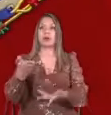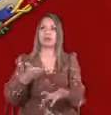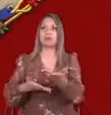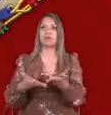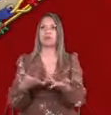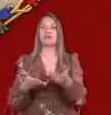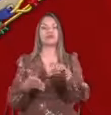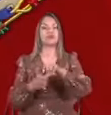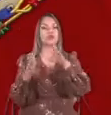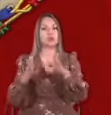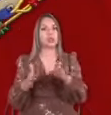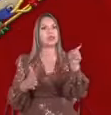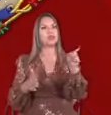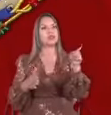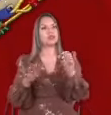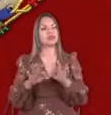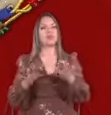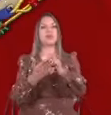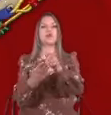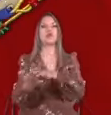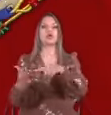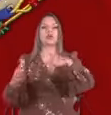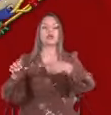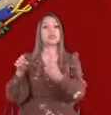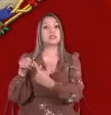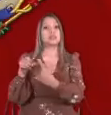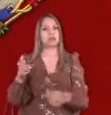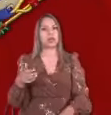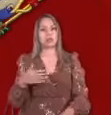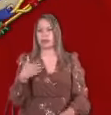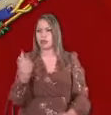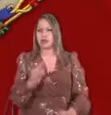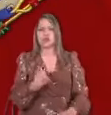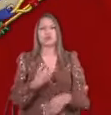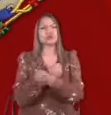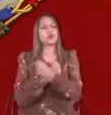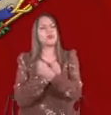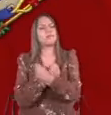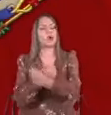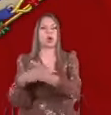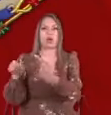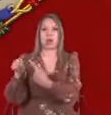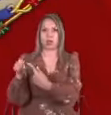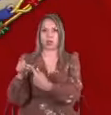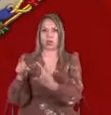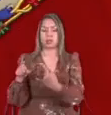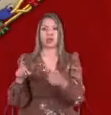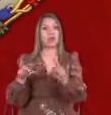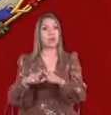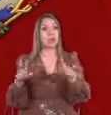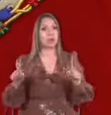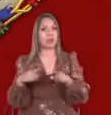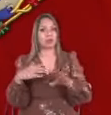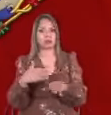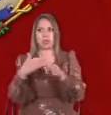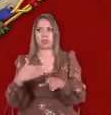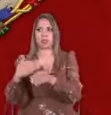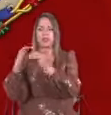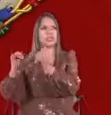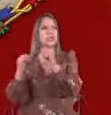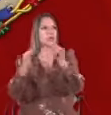fundamental volver a tener un proyecto de ciudad que nos enamore, que nos ilusione. pero que no sea la suma de los intereses